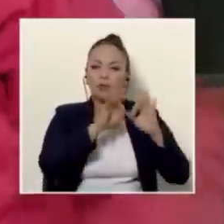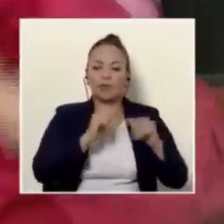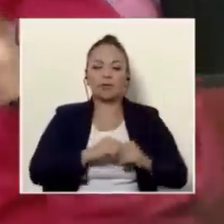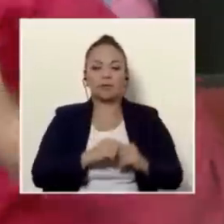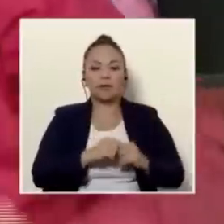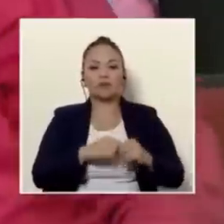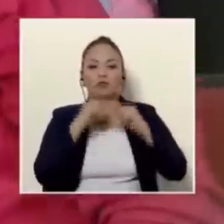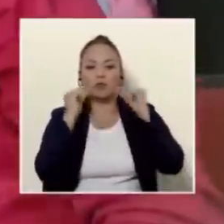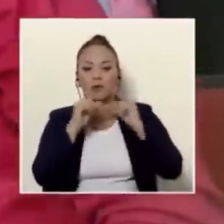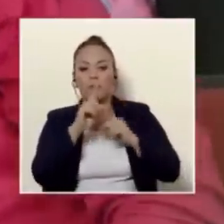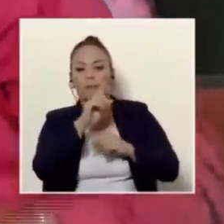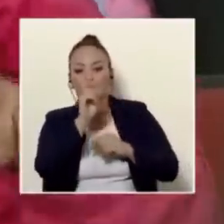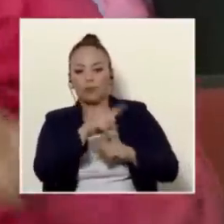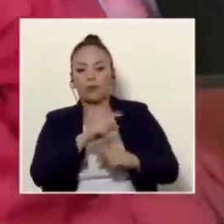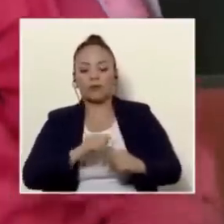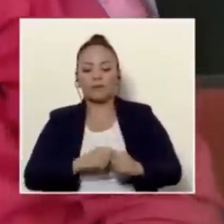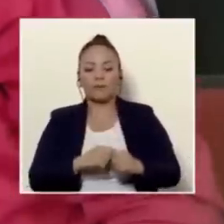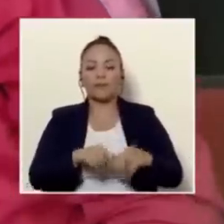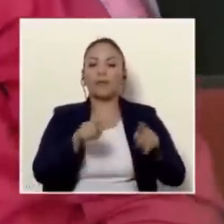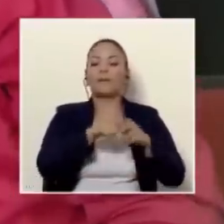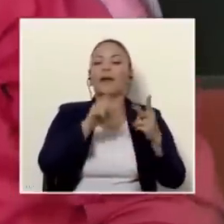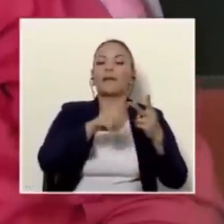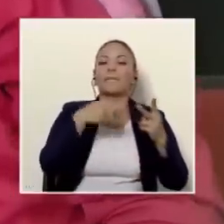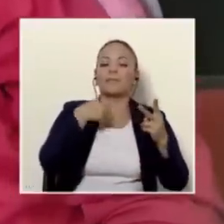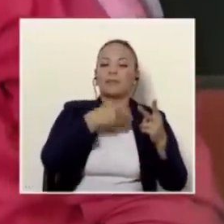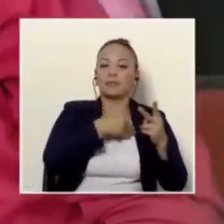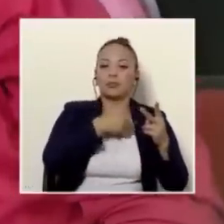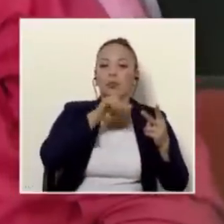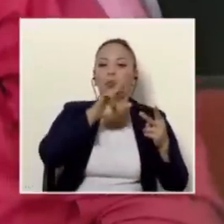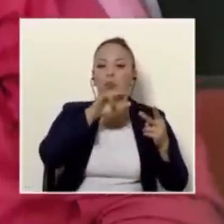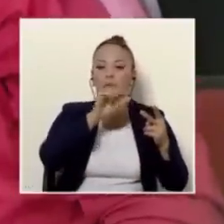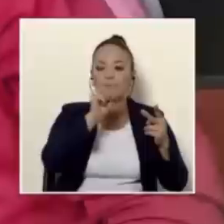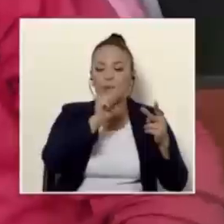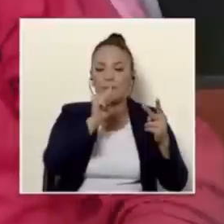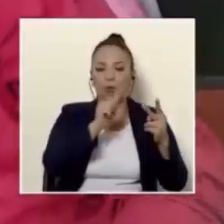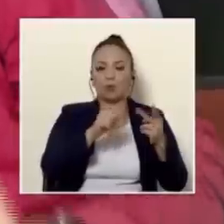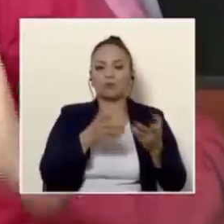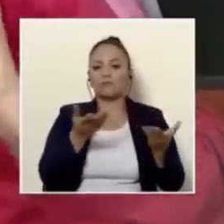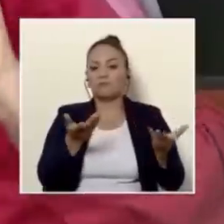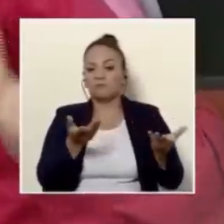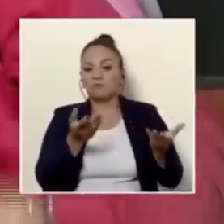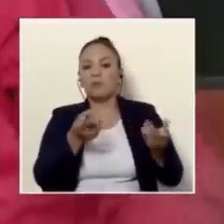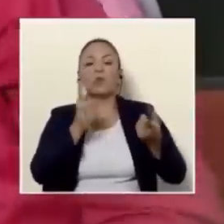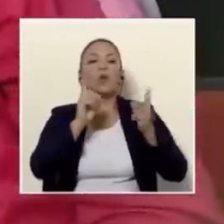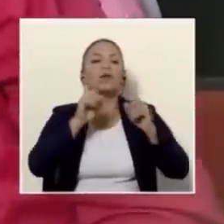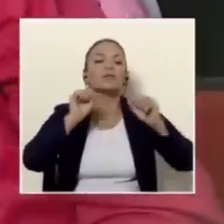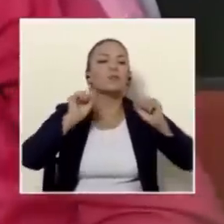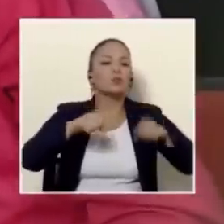sería, don Rodrigo, y preguntarle al señor ministro don Luis Amador, ¿qué posibilidades hay